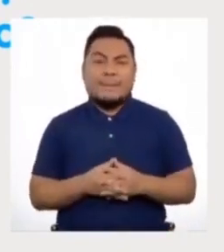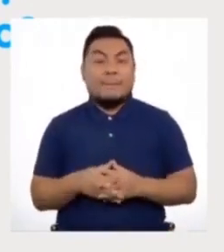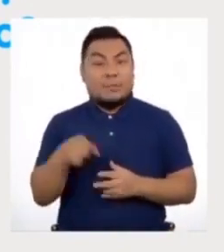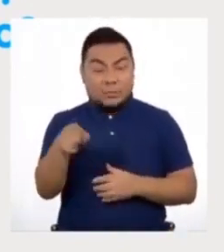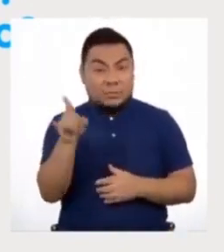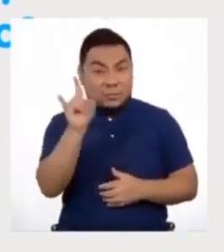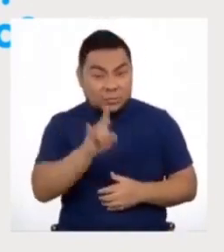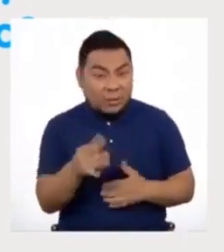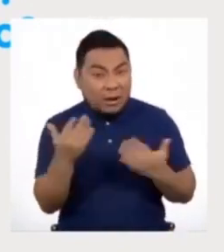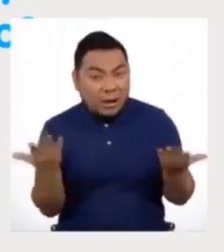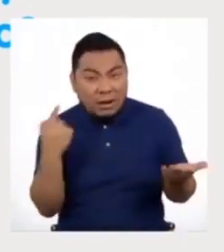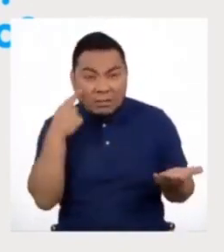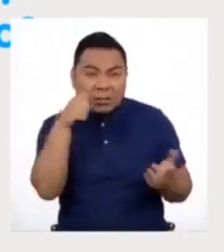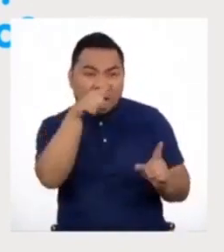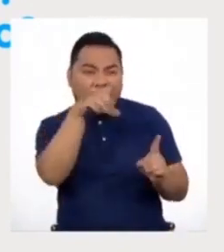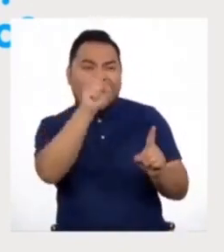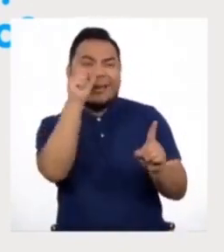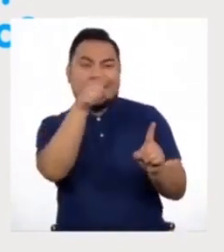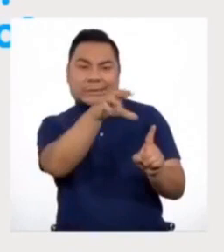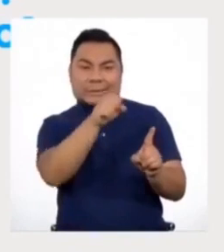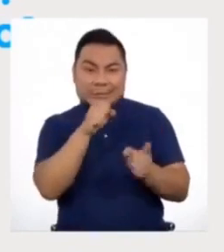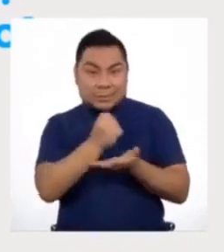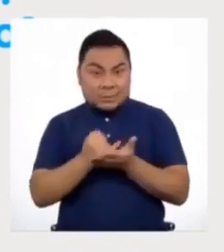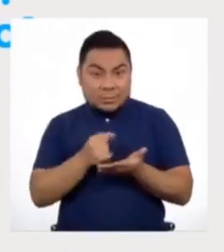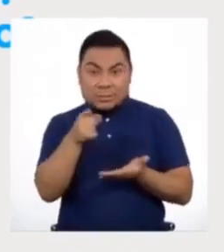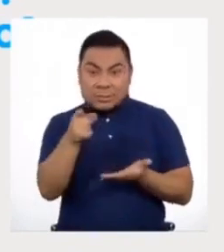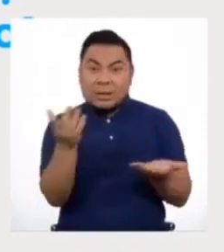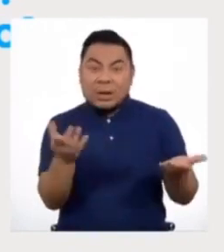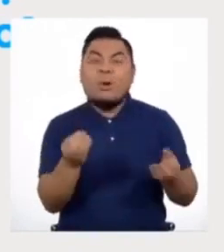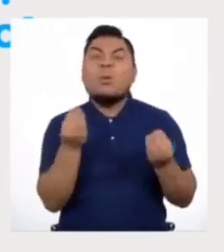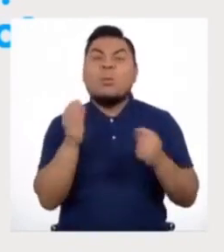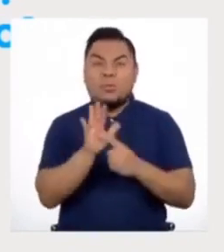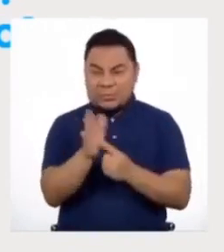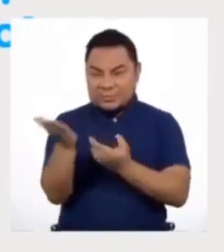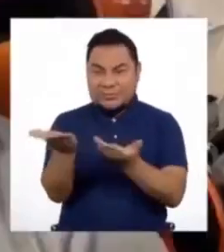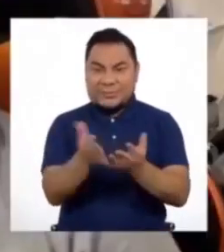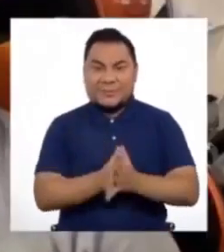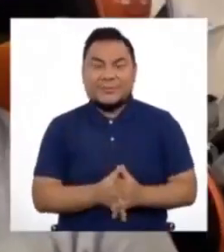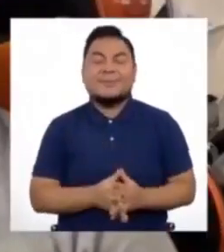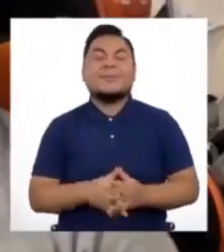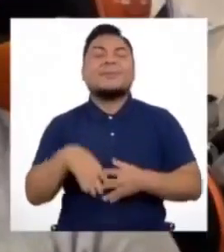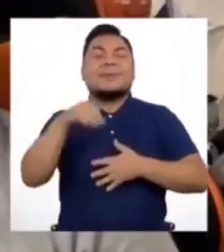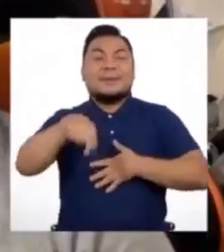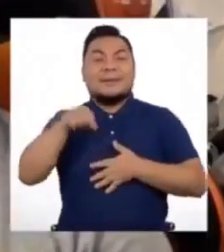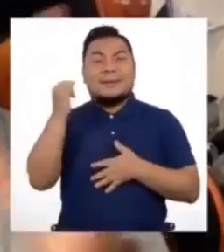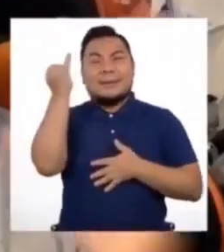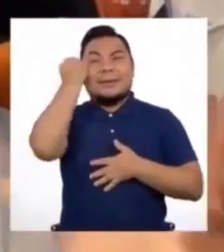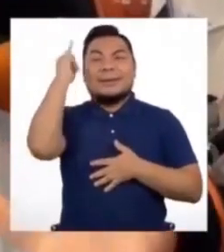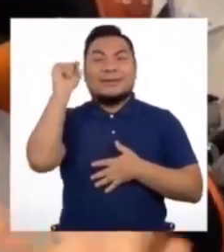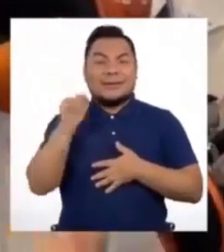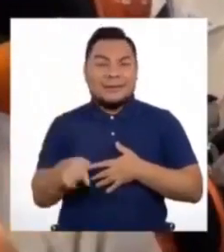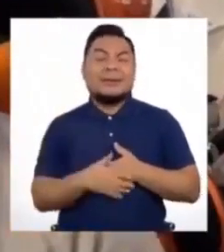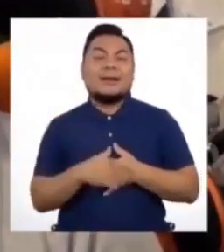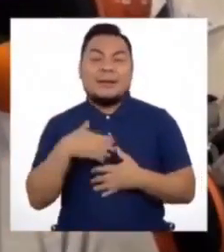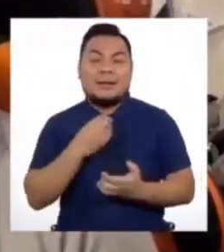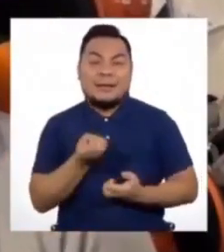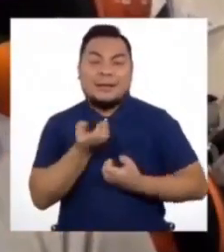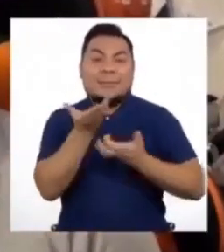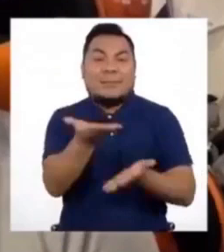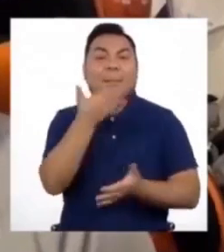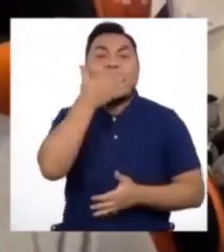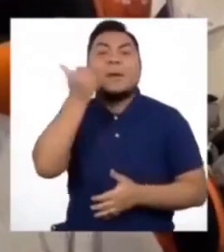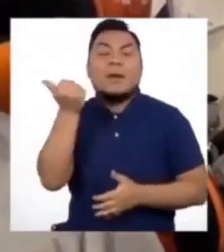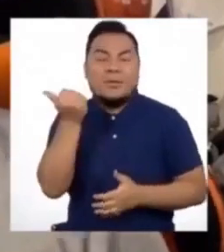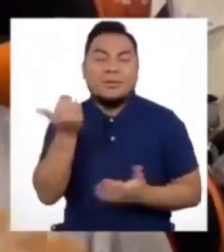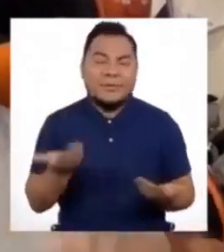¿Usas algún referente para eso? ¿Nos muestras cómo? La idea de hacer las expresiones lo mejor posible